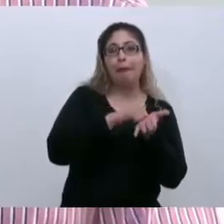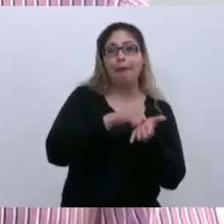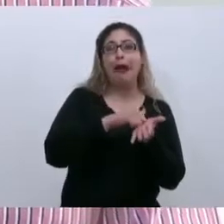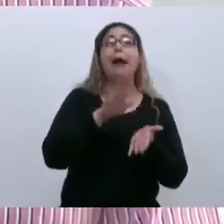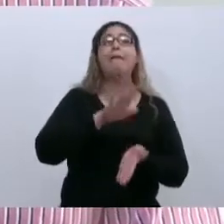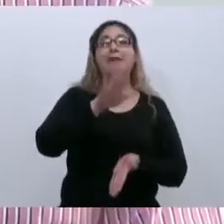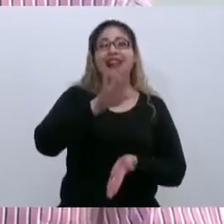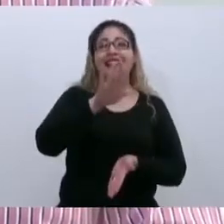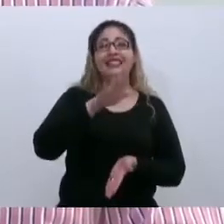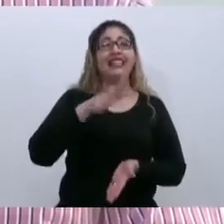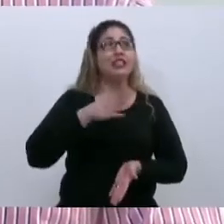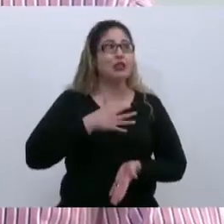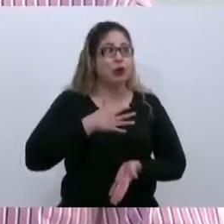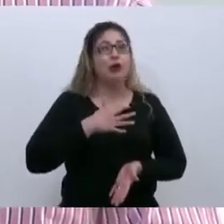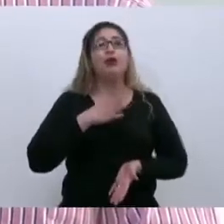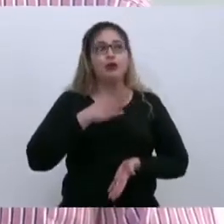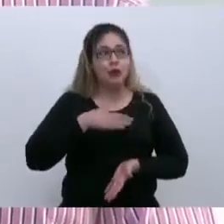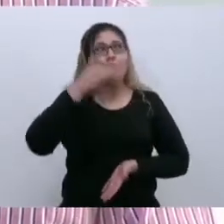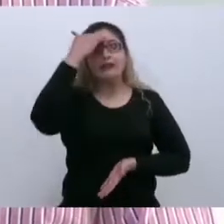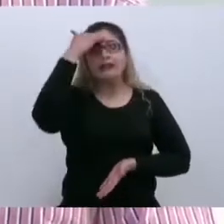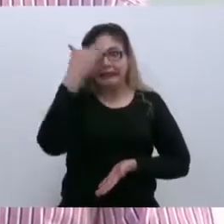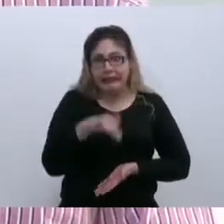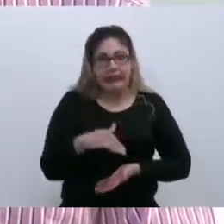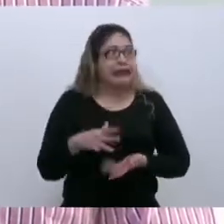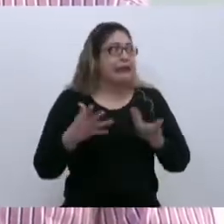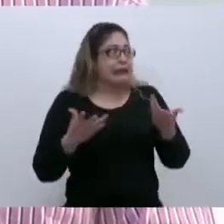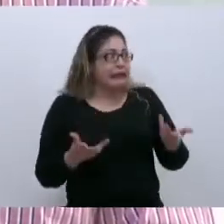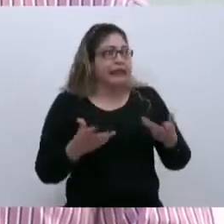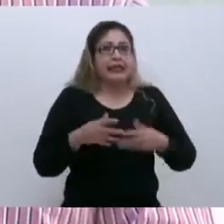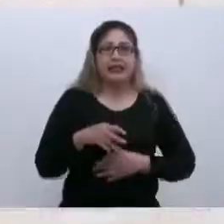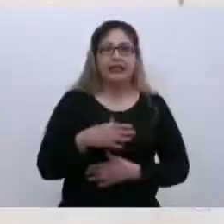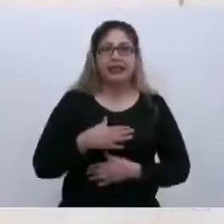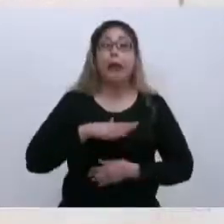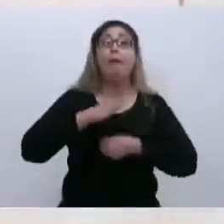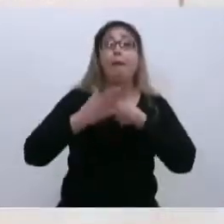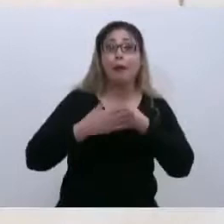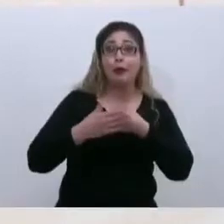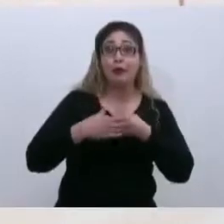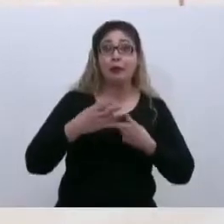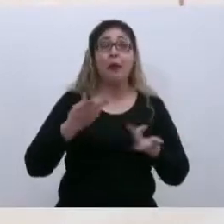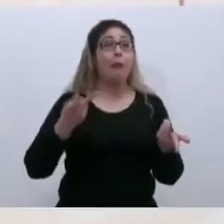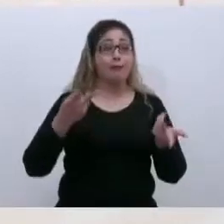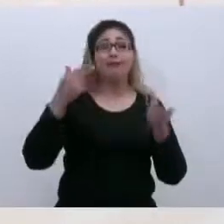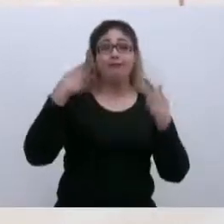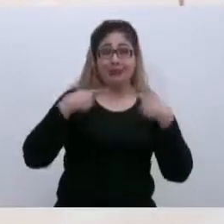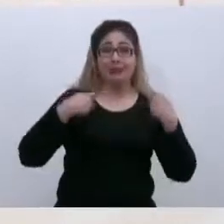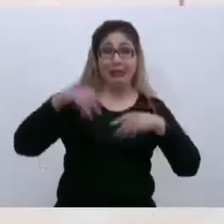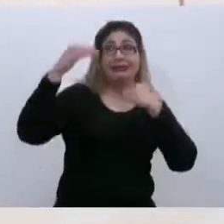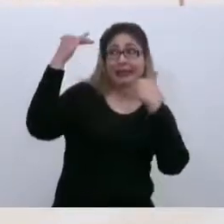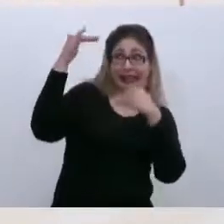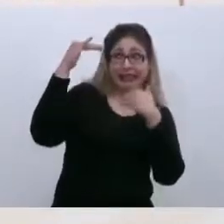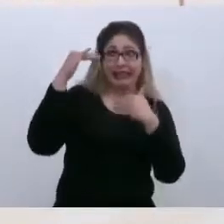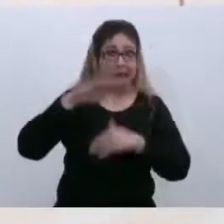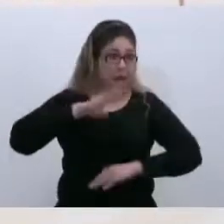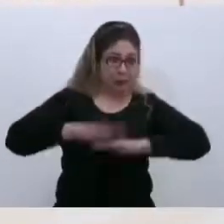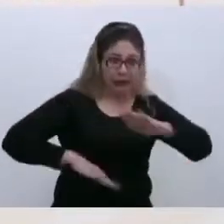madera, aunque sea plástico. No deseamos un